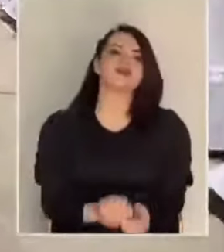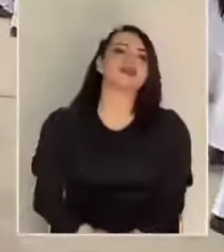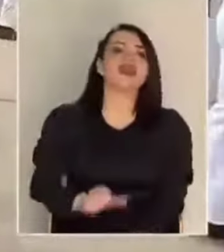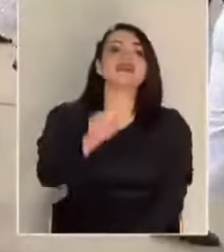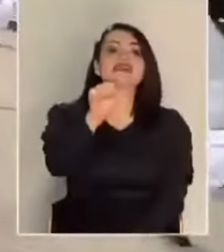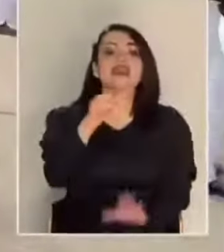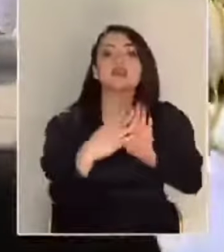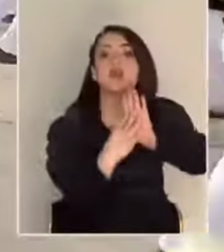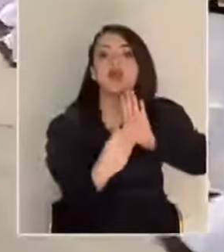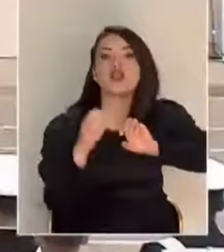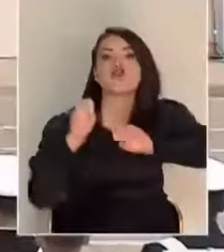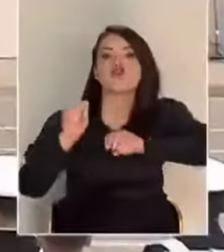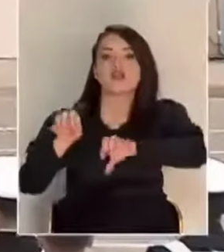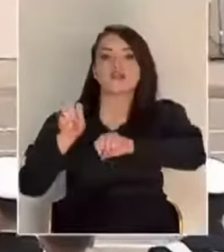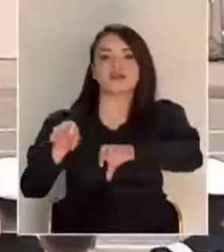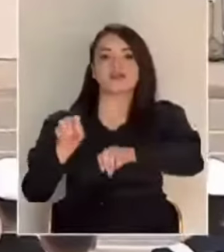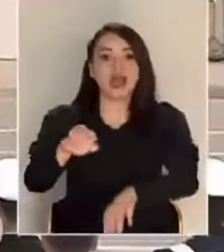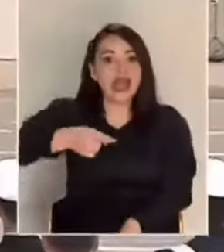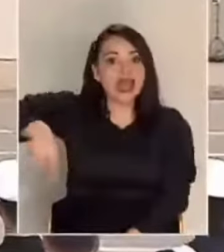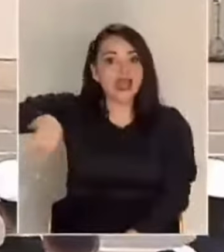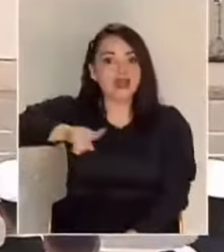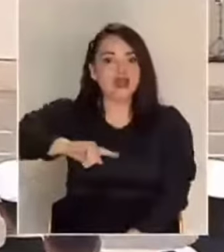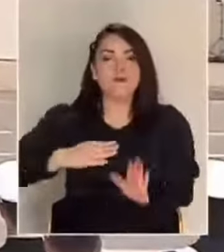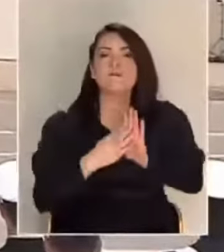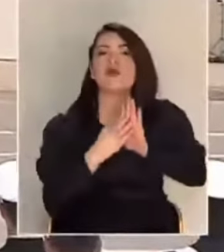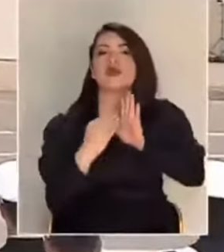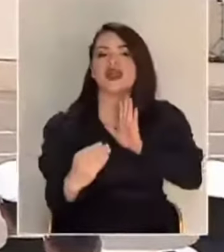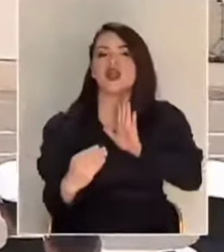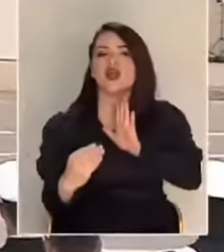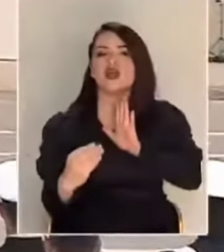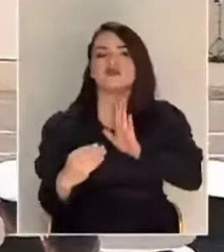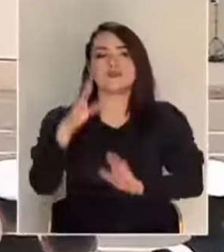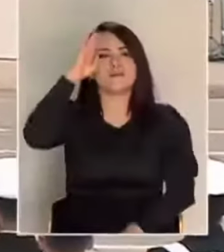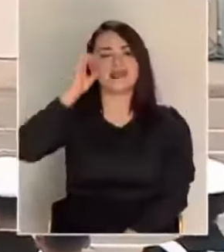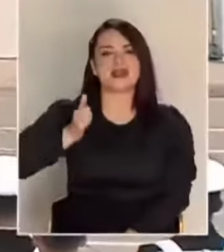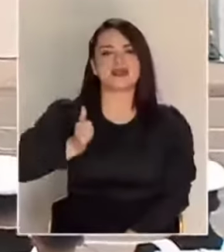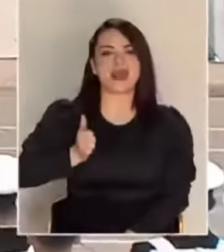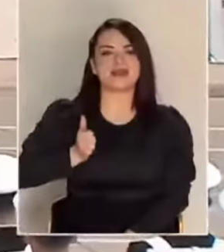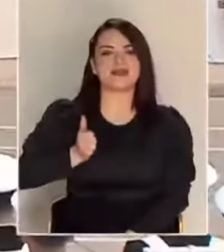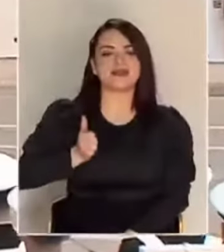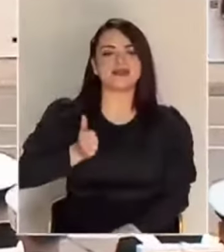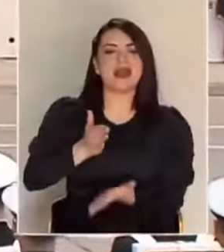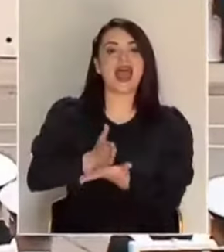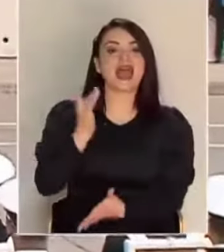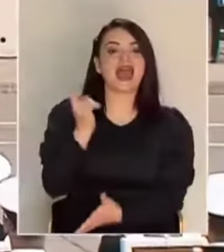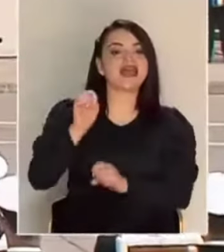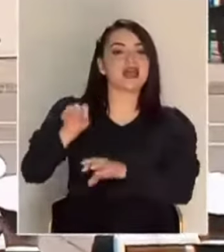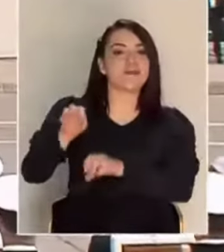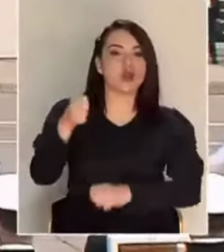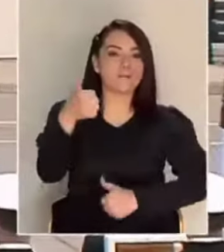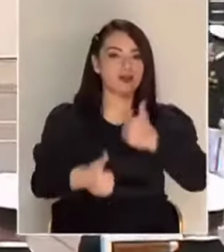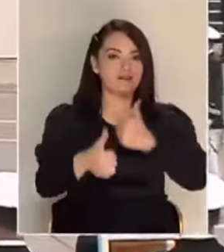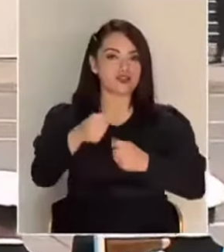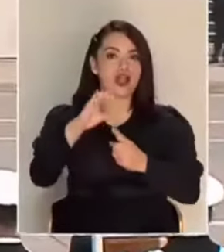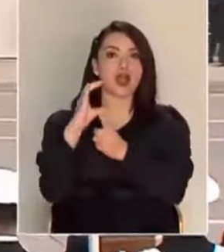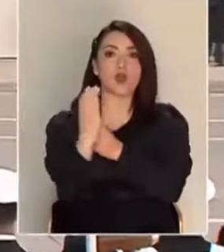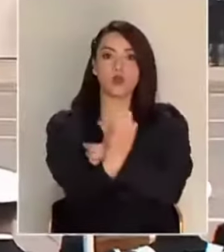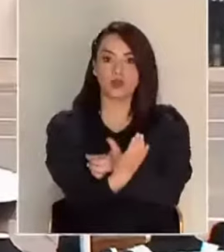6 modelos de formación, siendo ellos el modelo militar, el académico, el profesional,